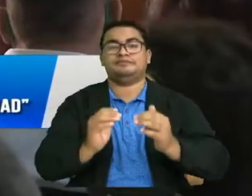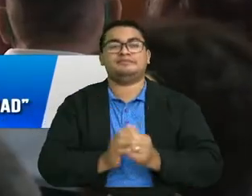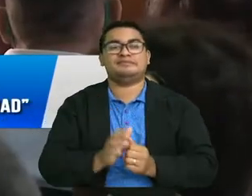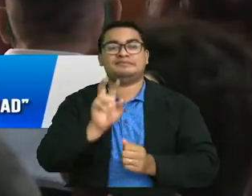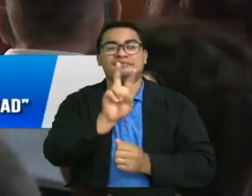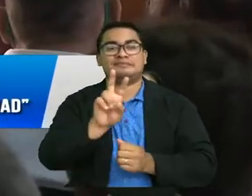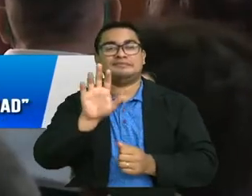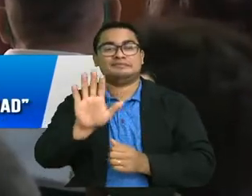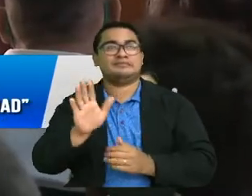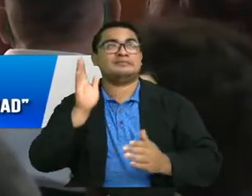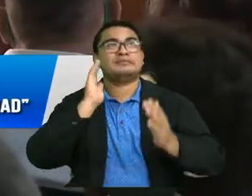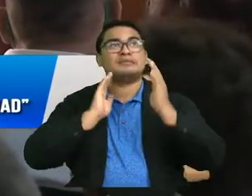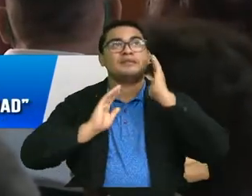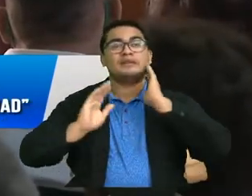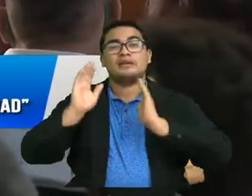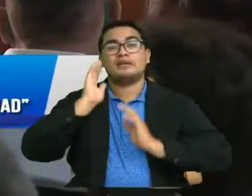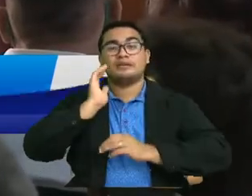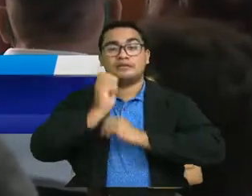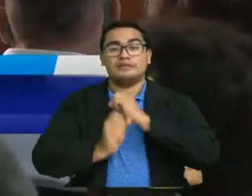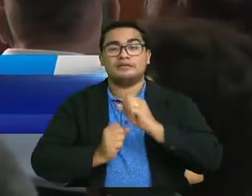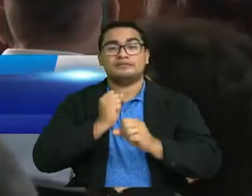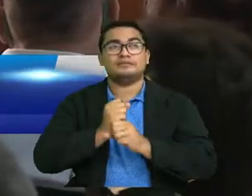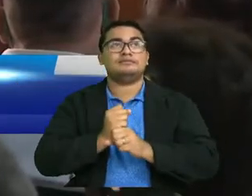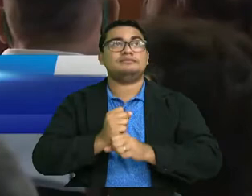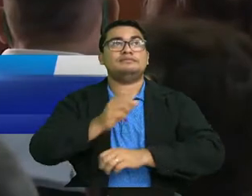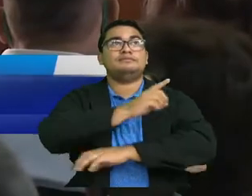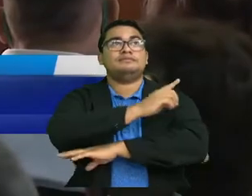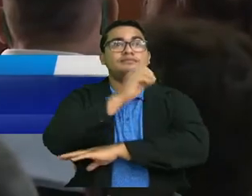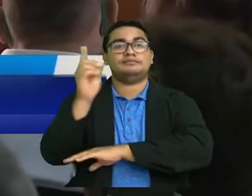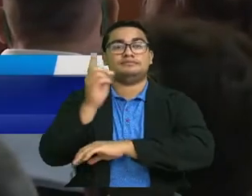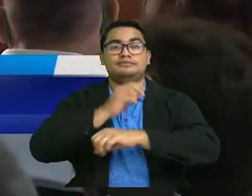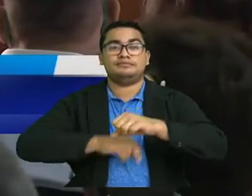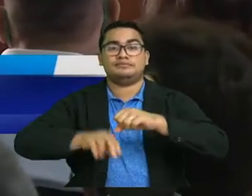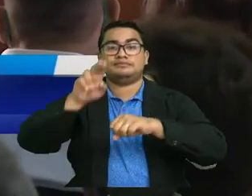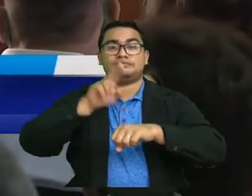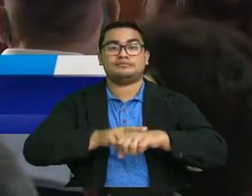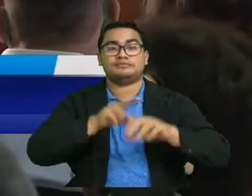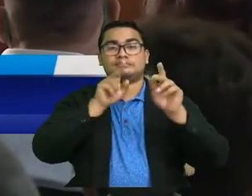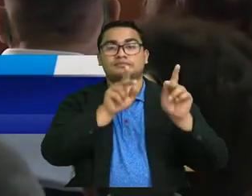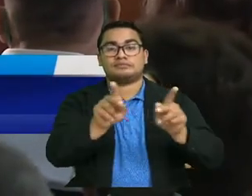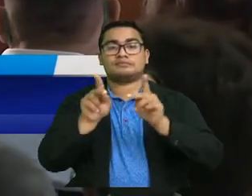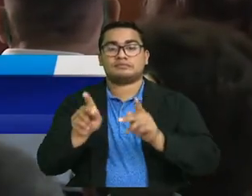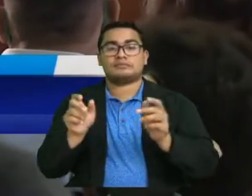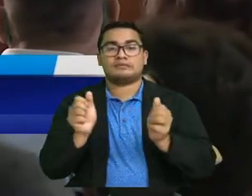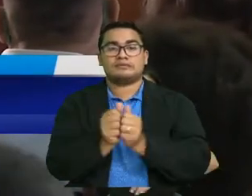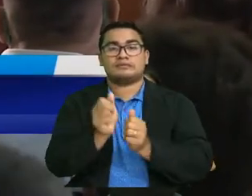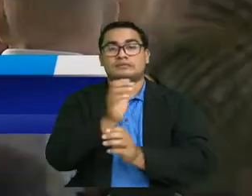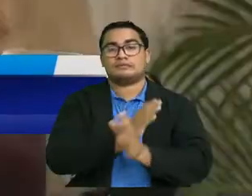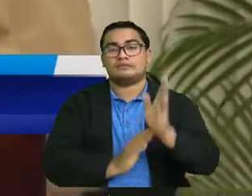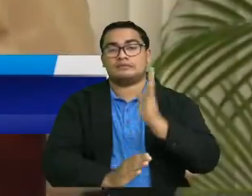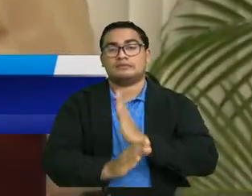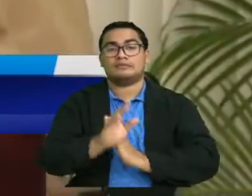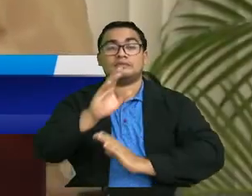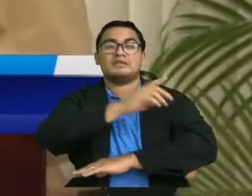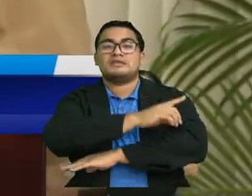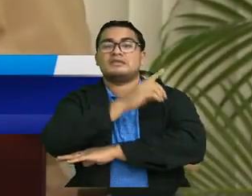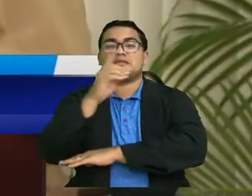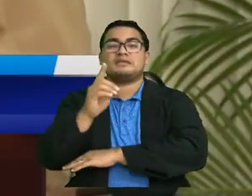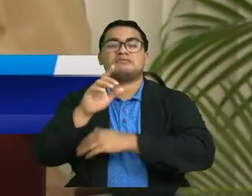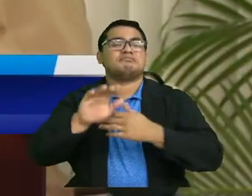de agosto de cada año, Día Nacional de las Personas con Discapacidad. Día para